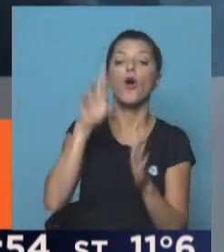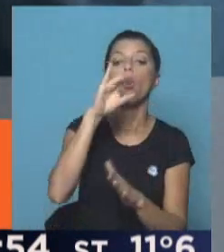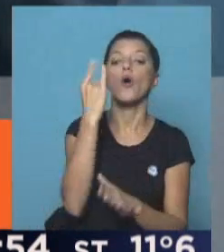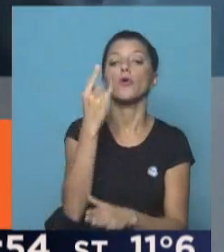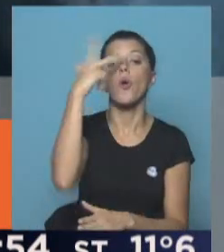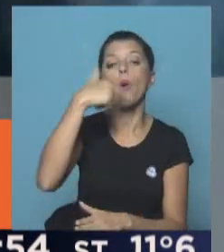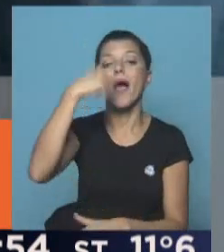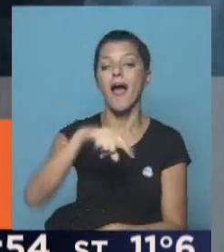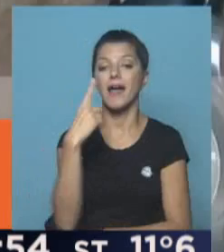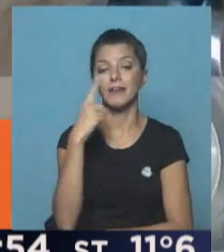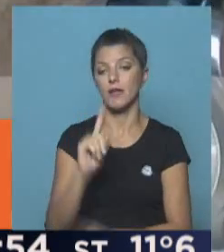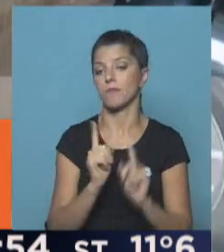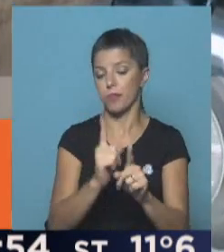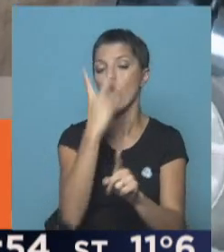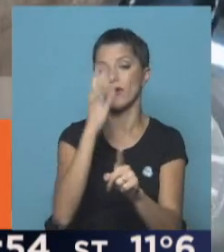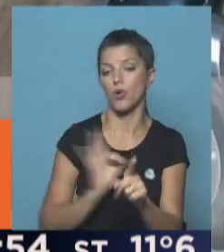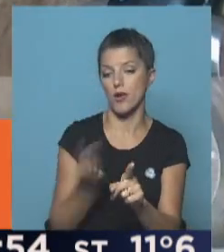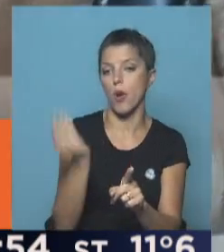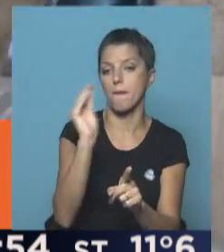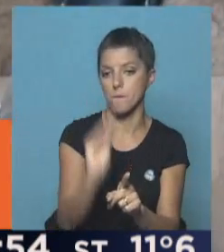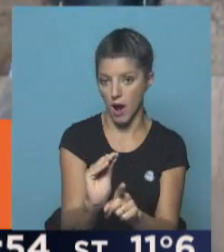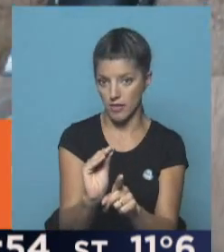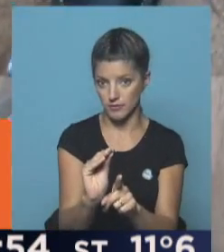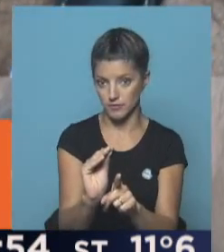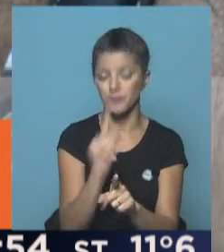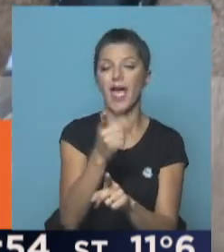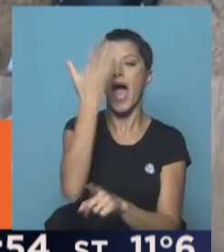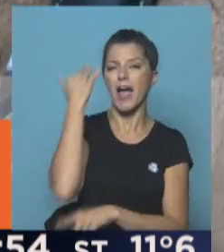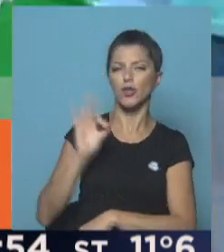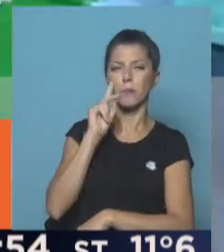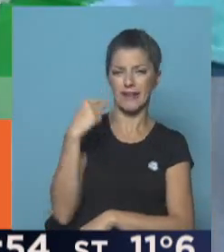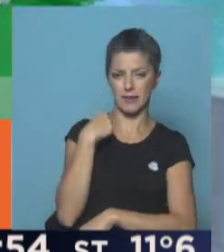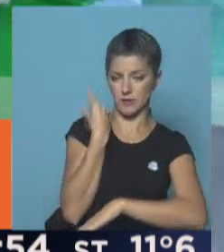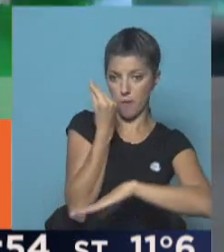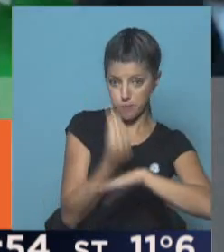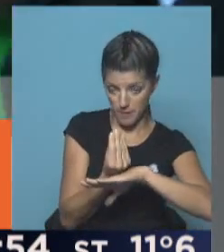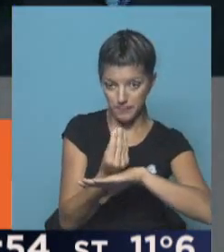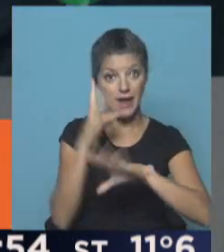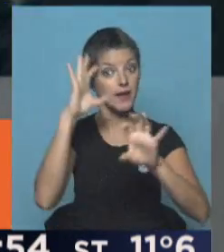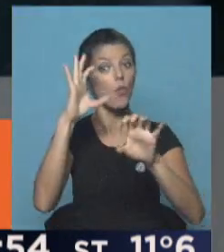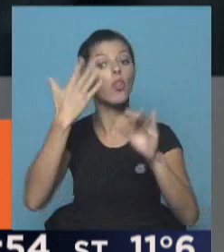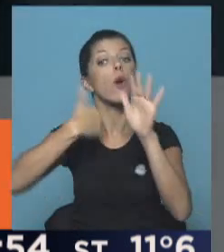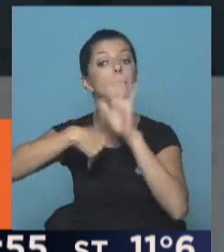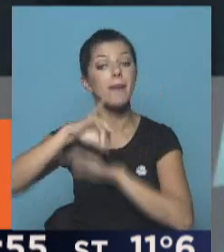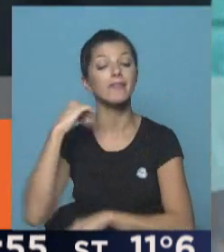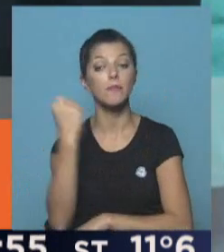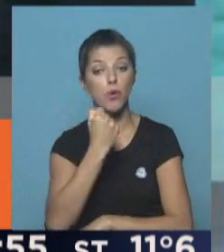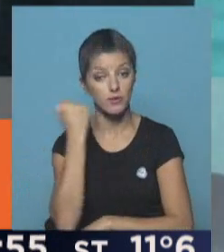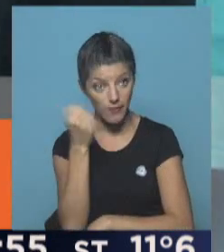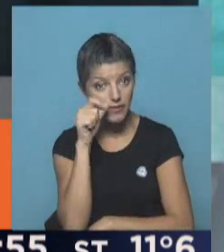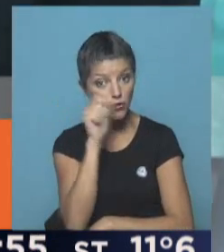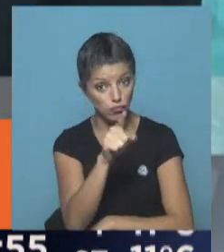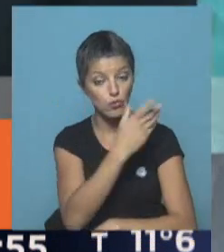ha se ha firmado por cuatro años más el asumido en 2013 recordemos que lo más importante dentro de su mandato